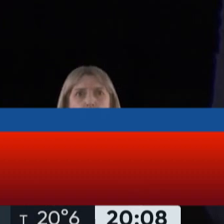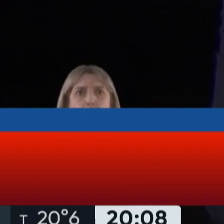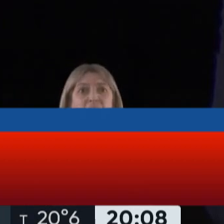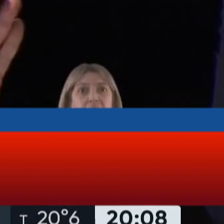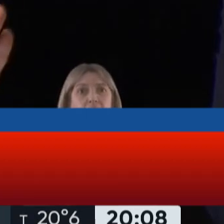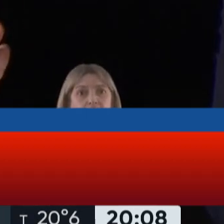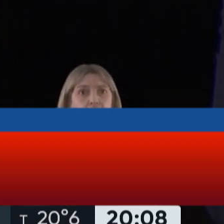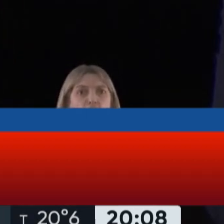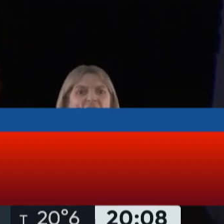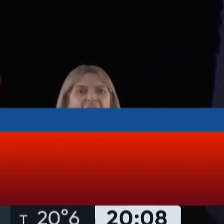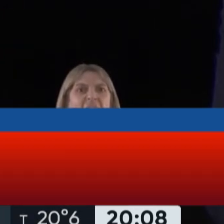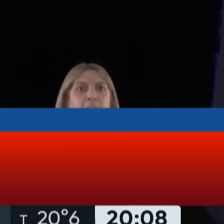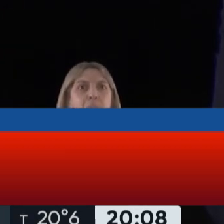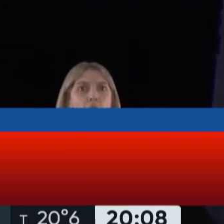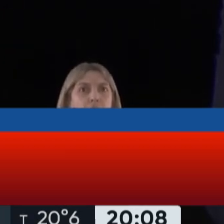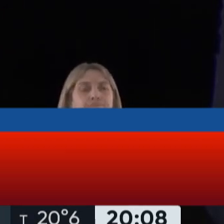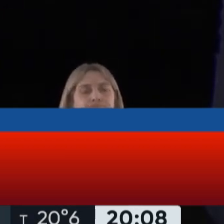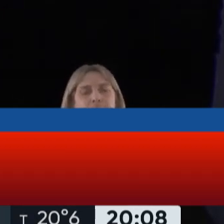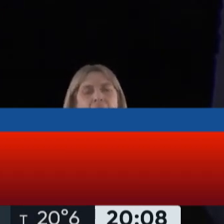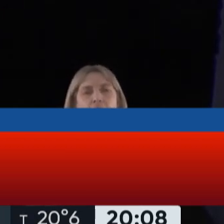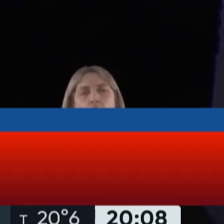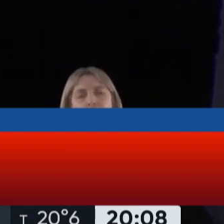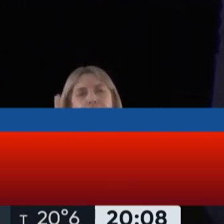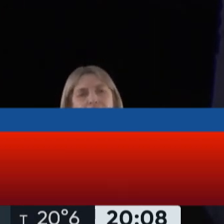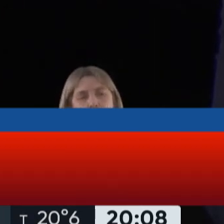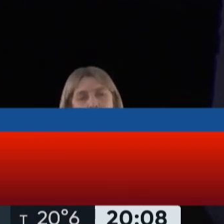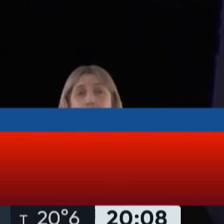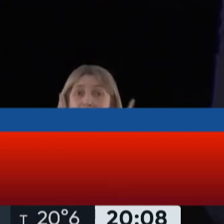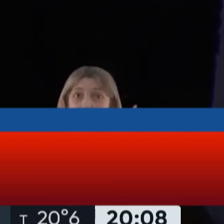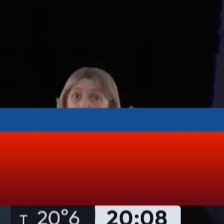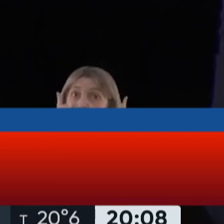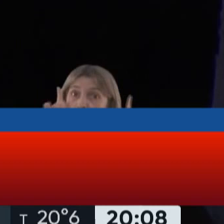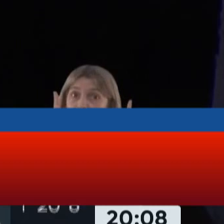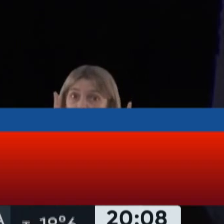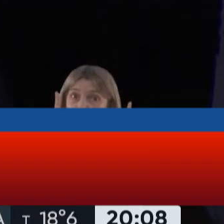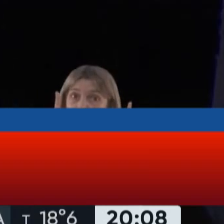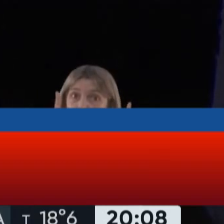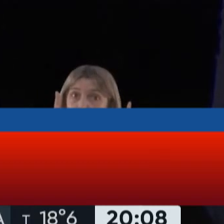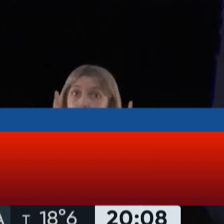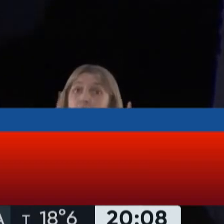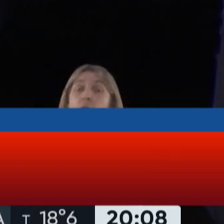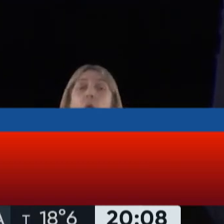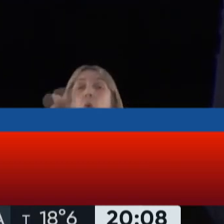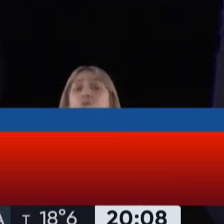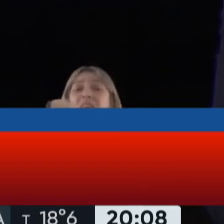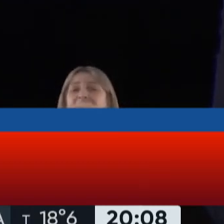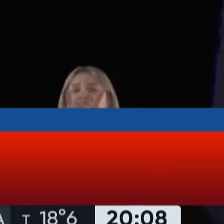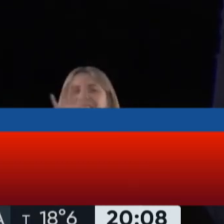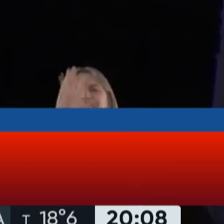ejemplo. Y fue un error y lo asumí. Y pedí disculpas, pero, lo que todos ustedes tienen que